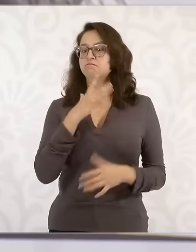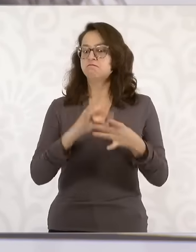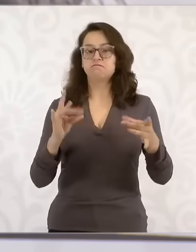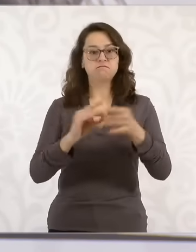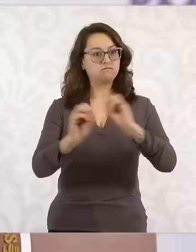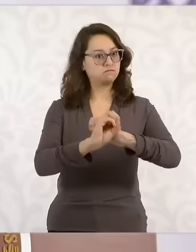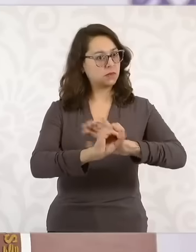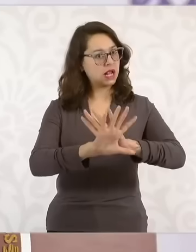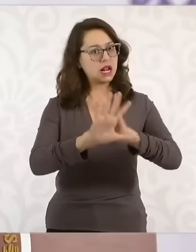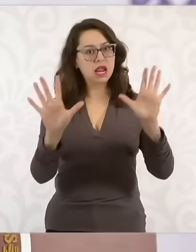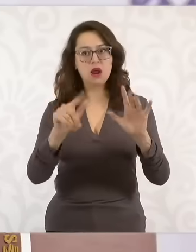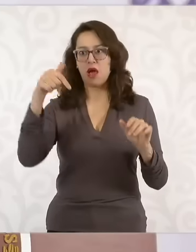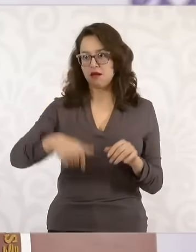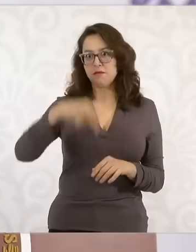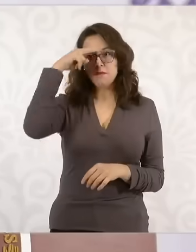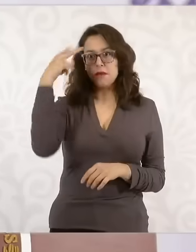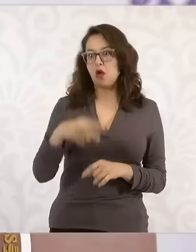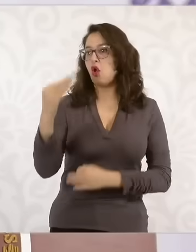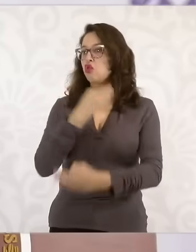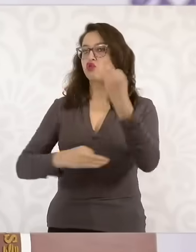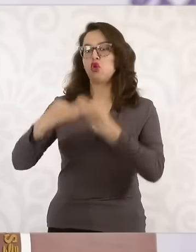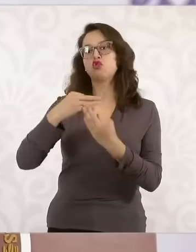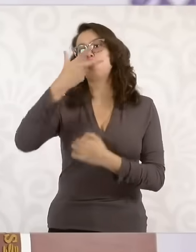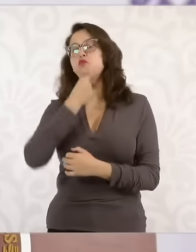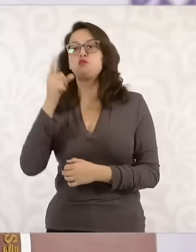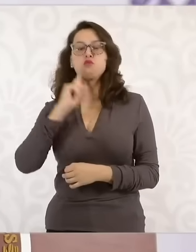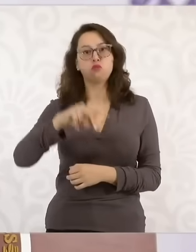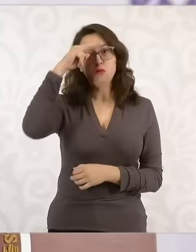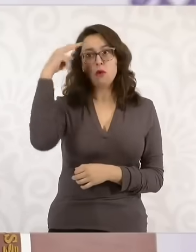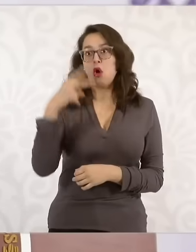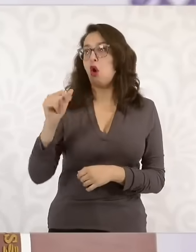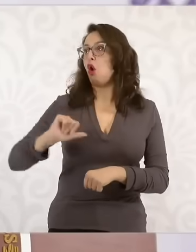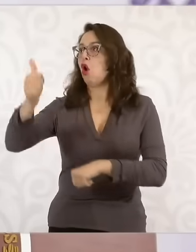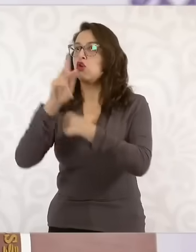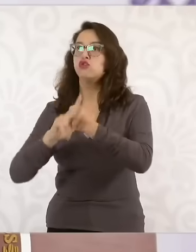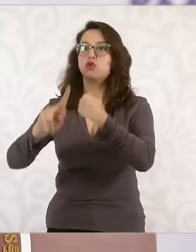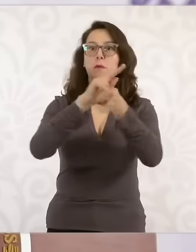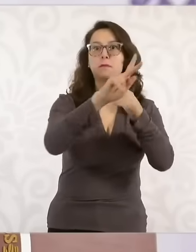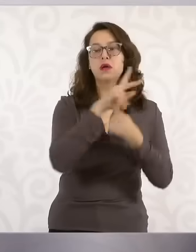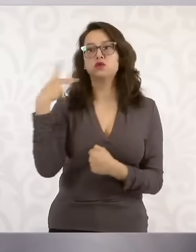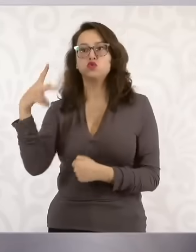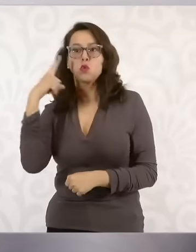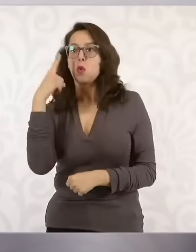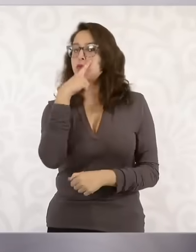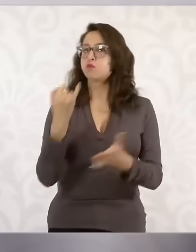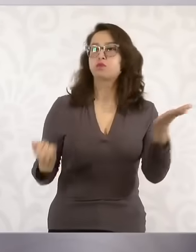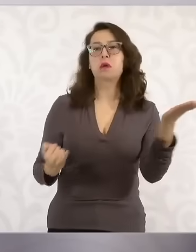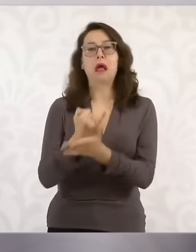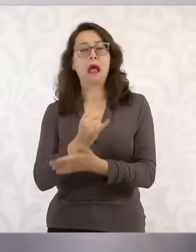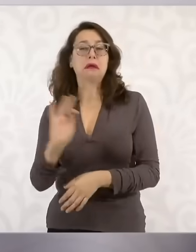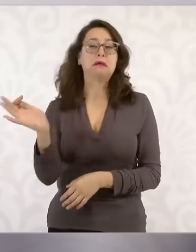para todas y todos los mexicanos, la soberanía y la autodeterminación de los pueblos no son opcionales